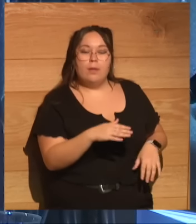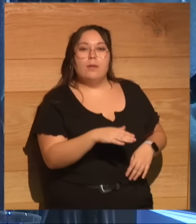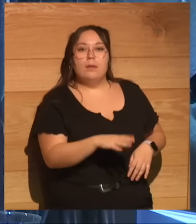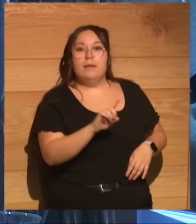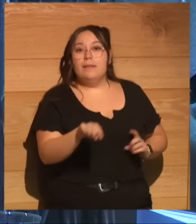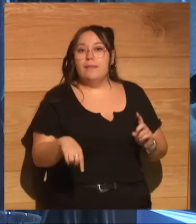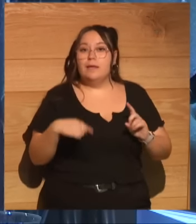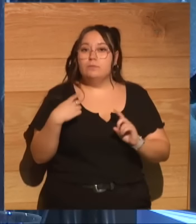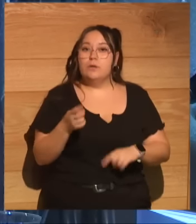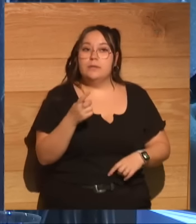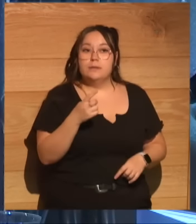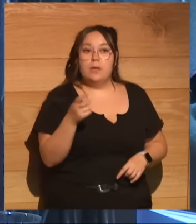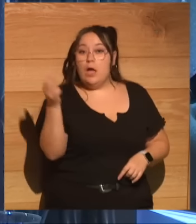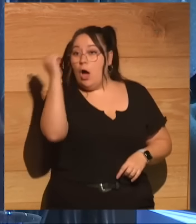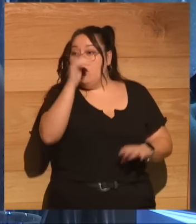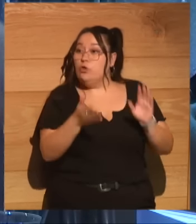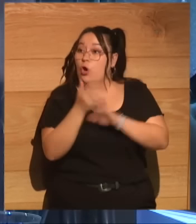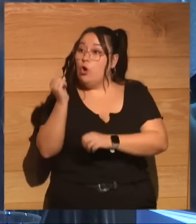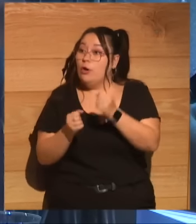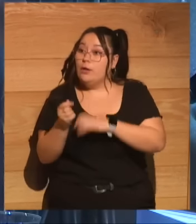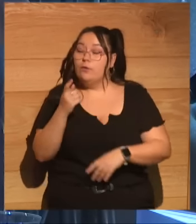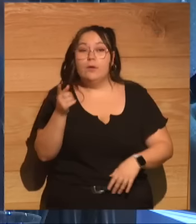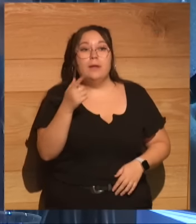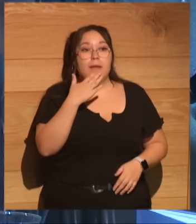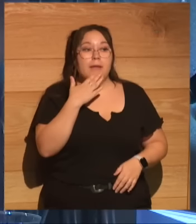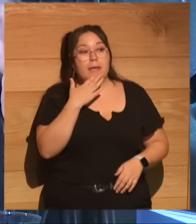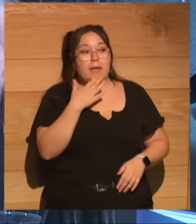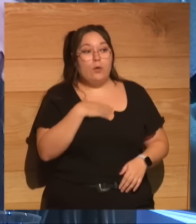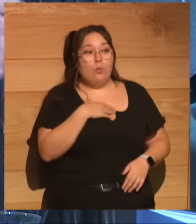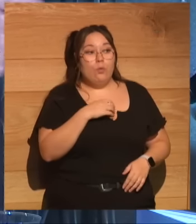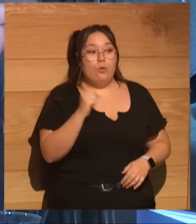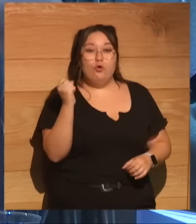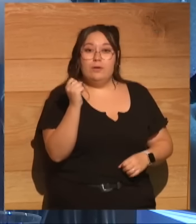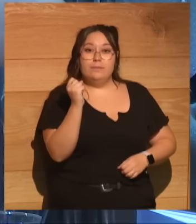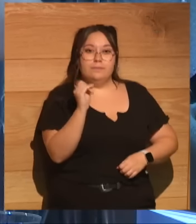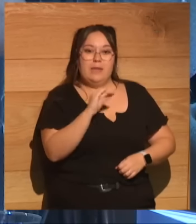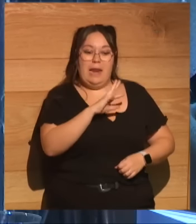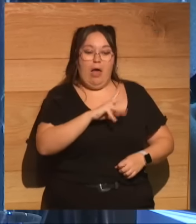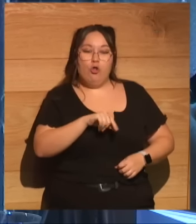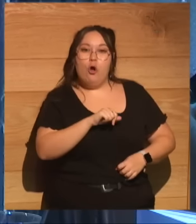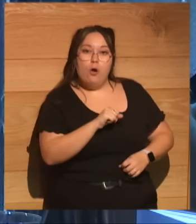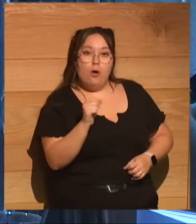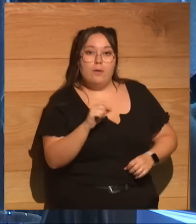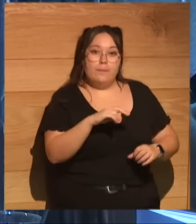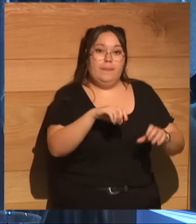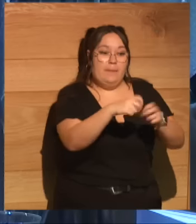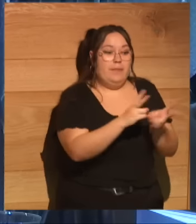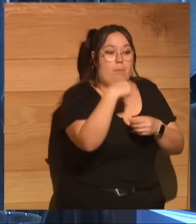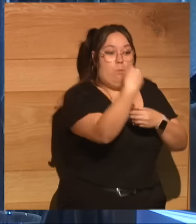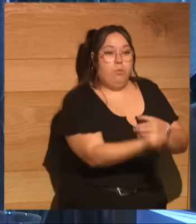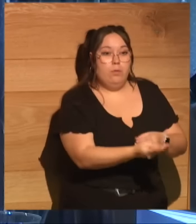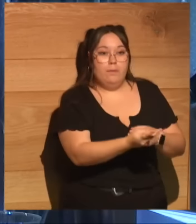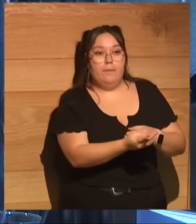después decir, va un tío corriendo por ahí, y entonces fingir que había caído un ladrón a la piscina, tiraba ropa así suelta, y